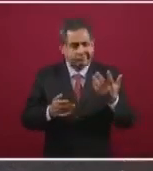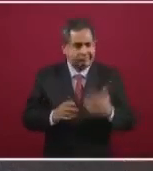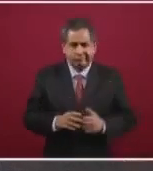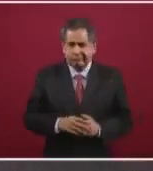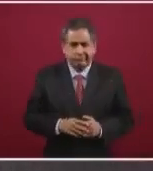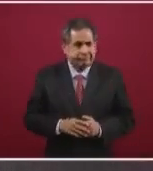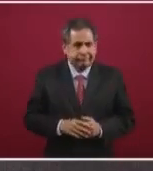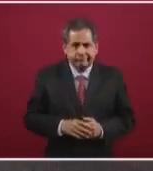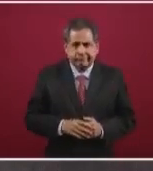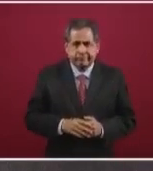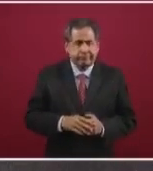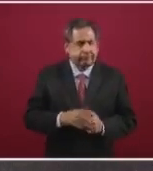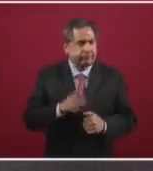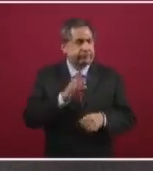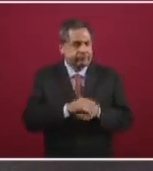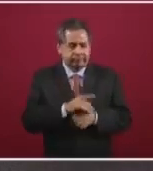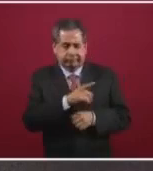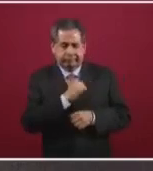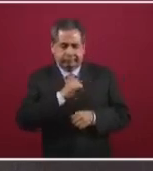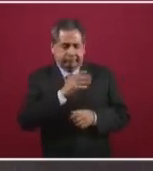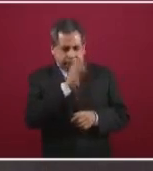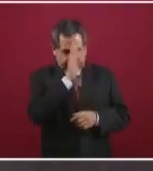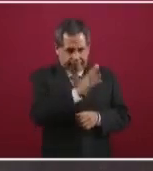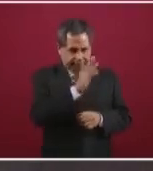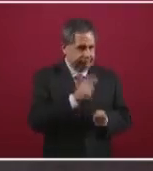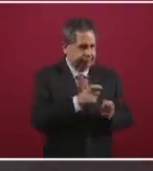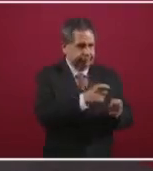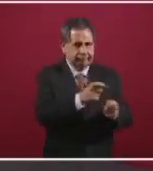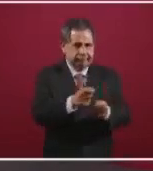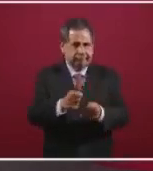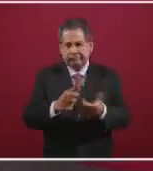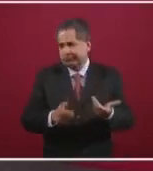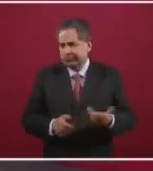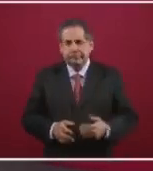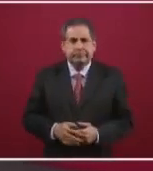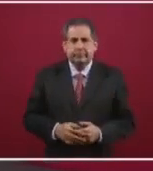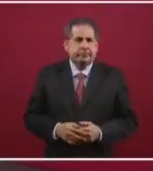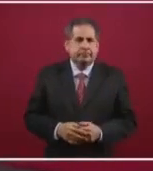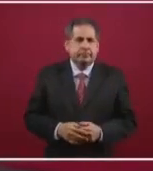por consigna y